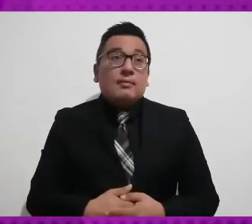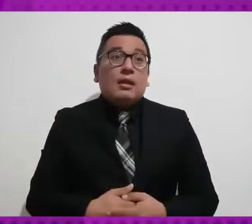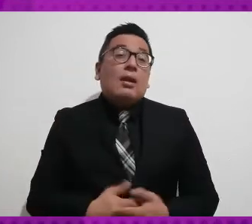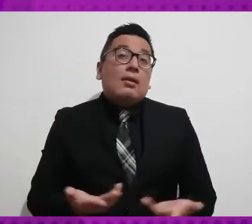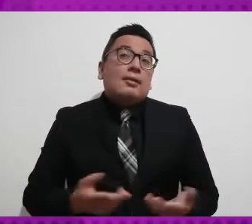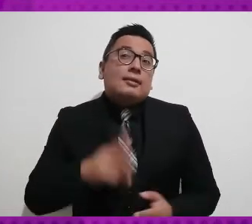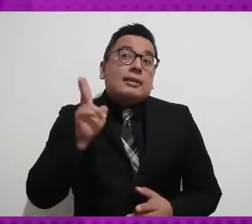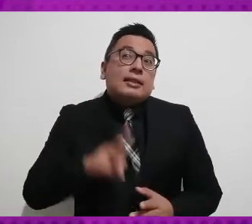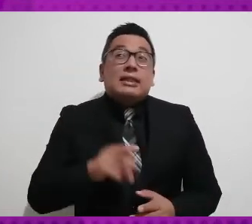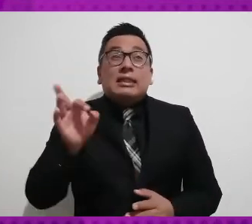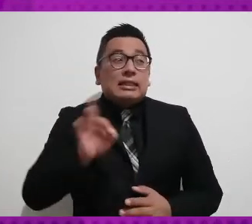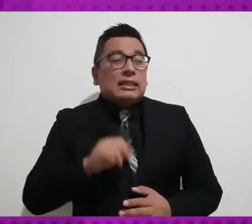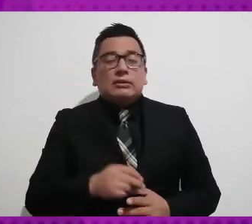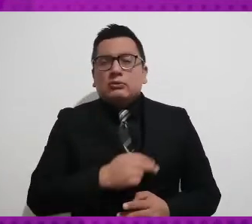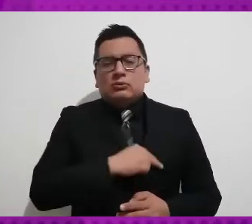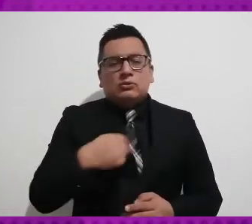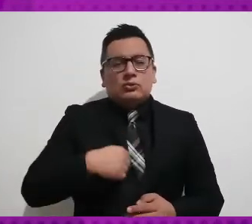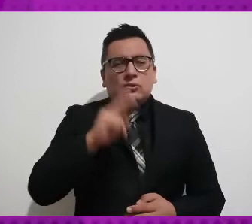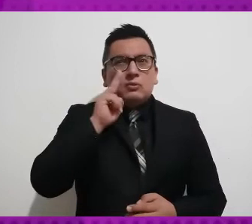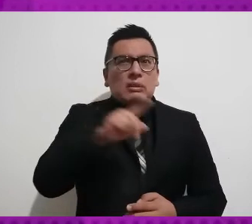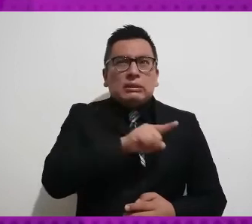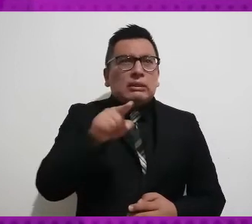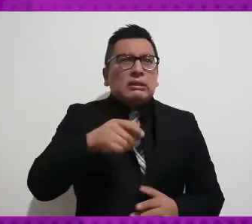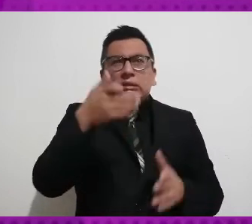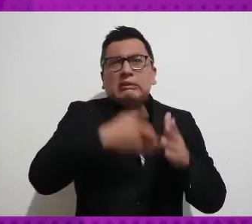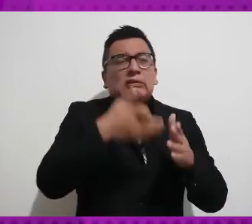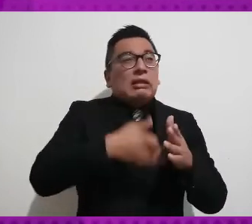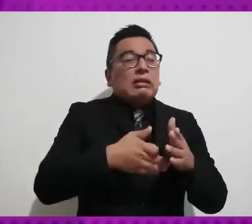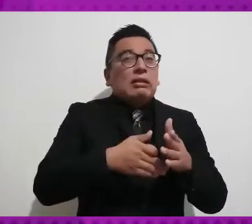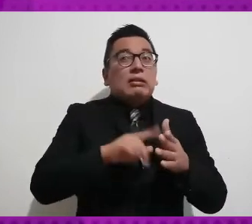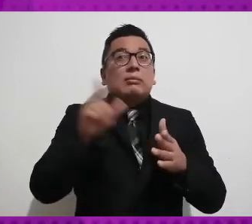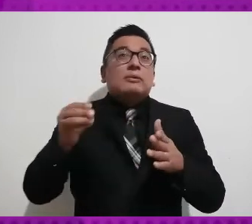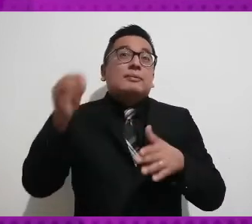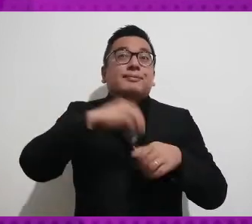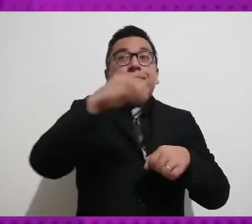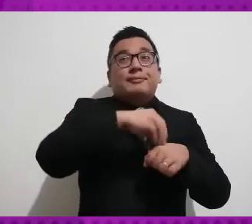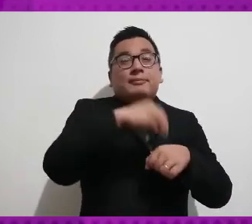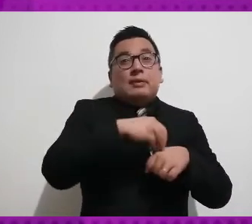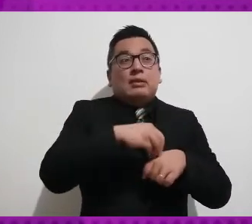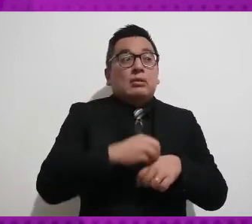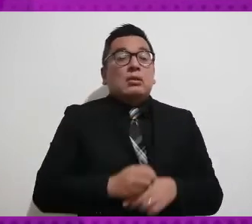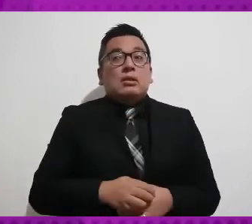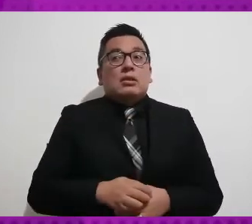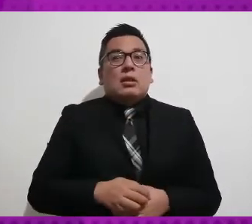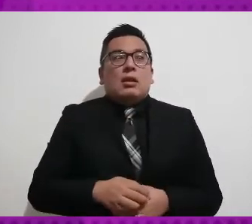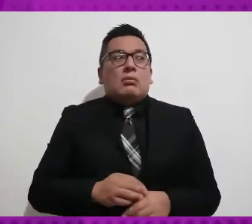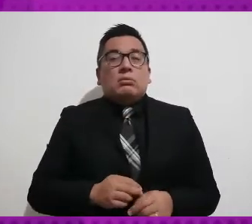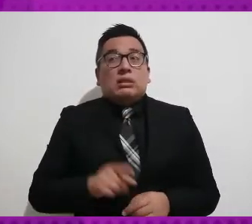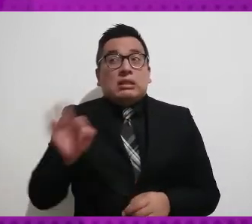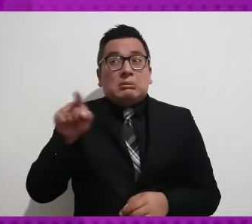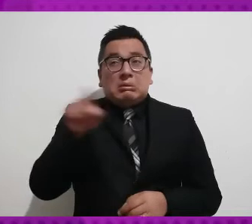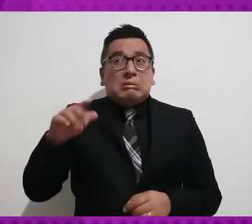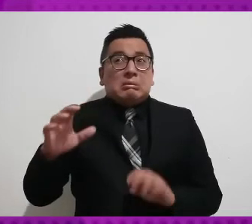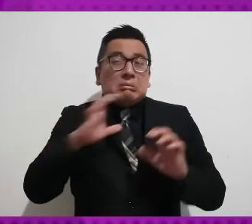muy importante precisamente estar en constante comunicación con los ciudadanos, quienes, bueno, pues ahora con el tema de las redes